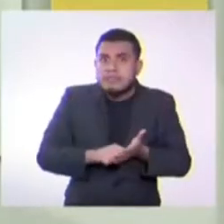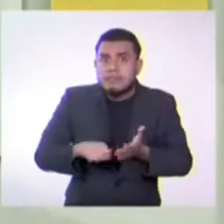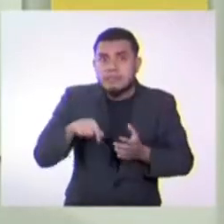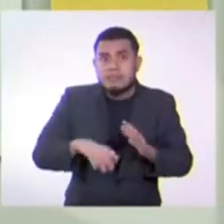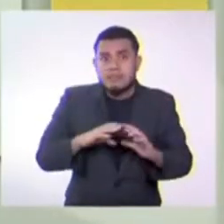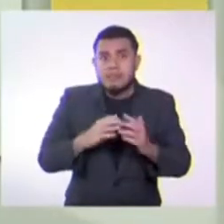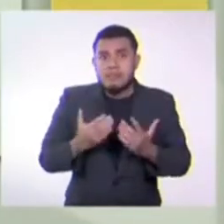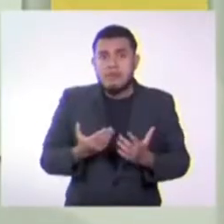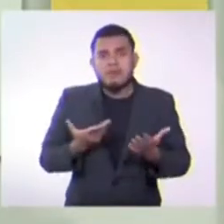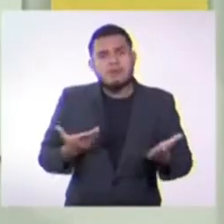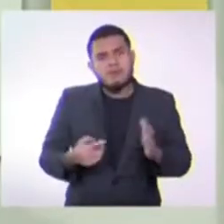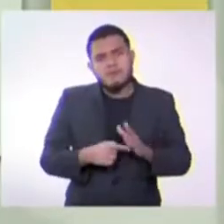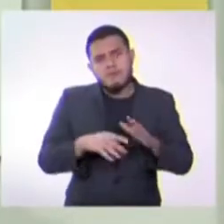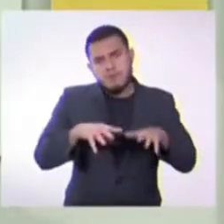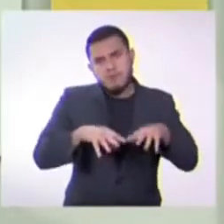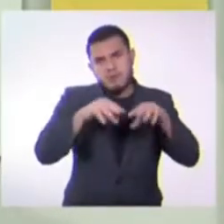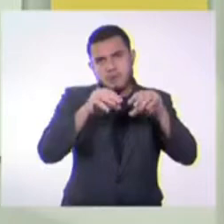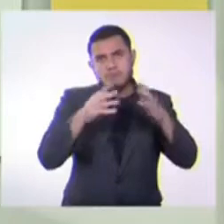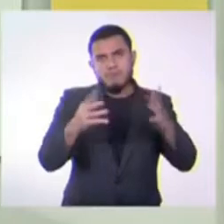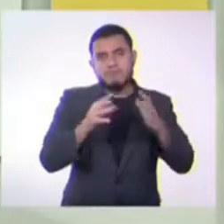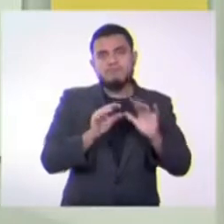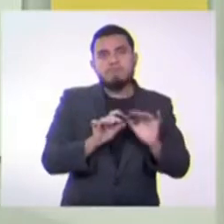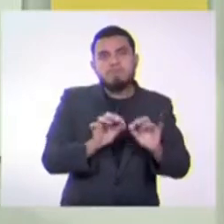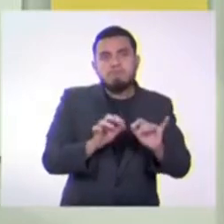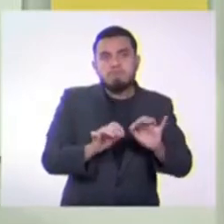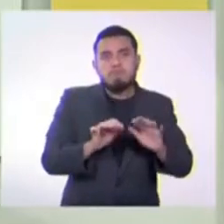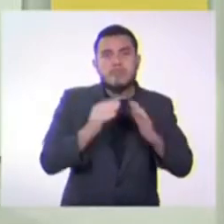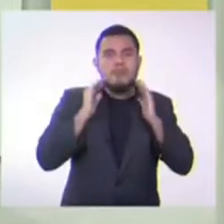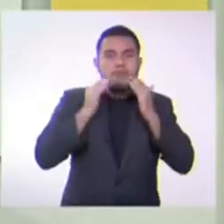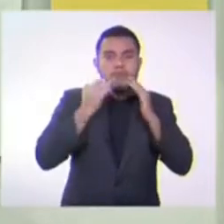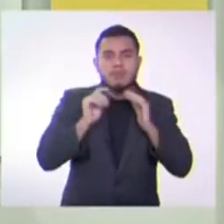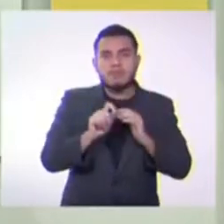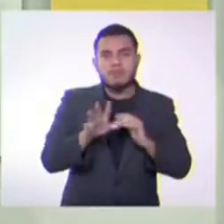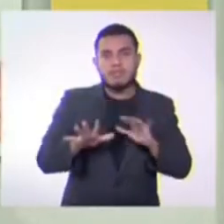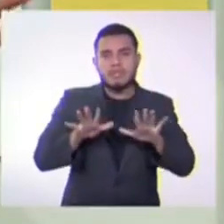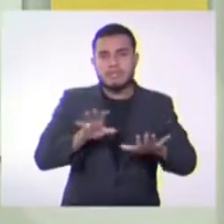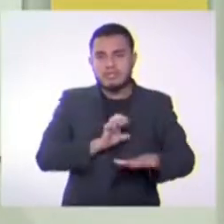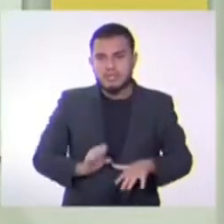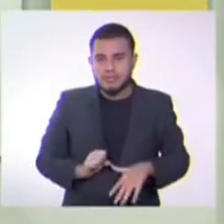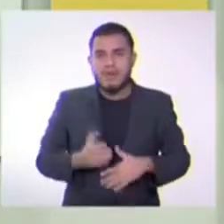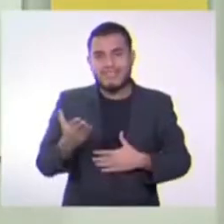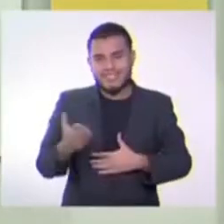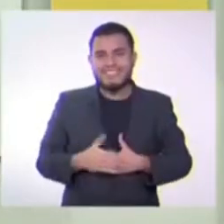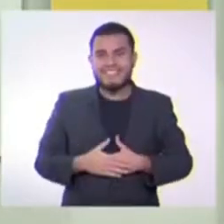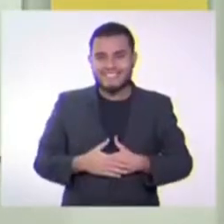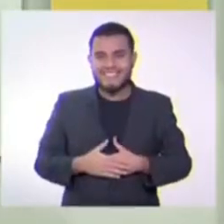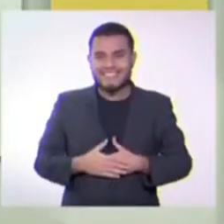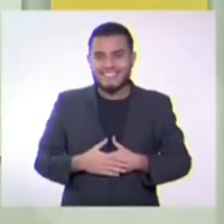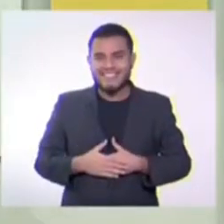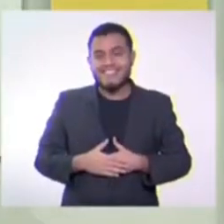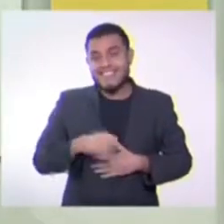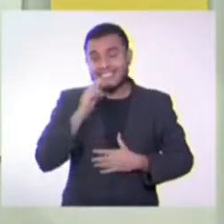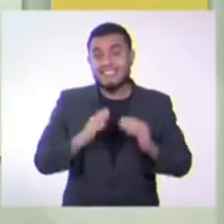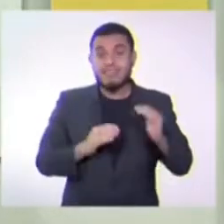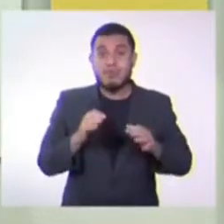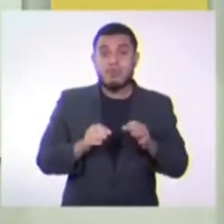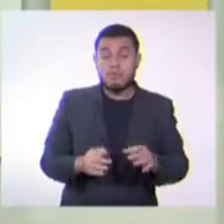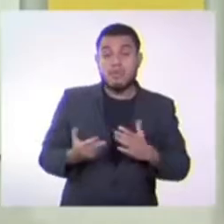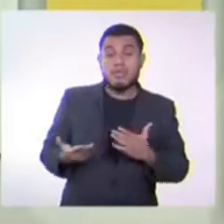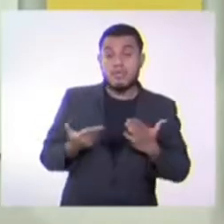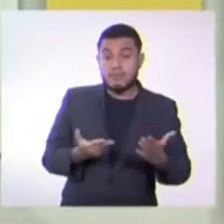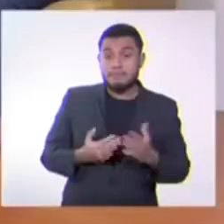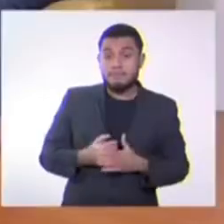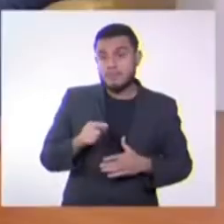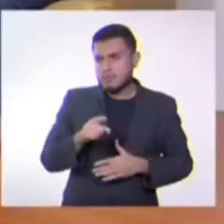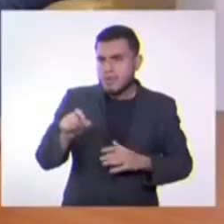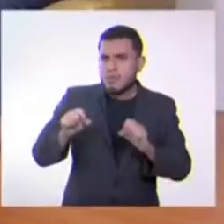quedan disponibles en el sitio oficial de Facebook de Televisión de El Salvador. Ahora sí, ¿qué es una reforma? También, correcto, y les sirve también para que puedan